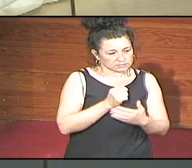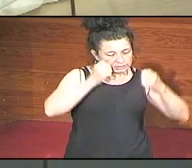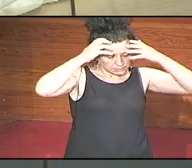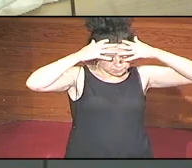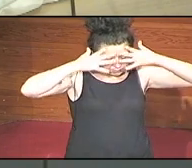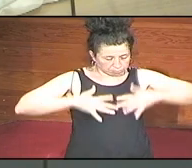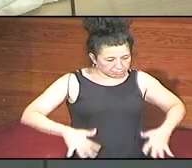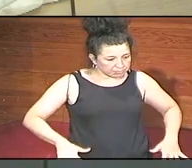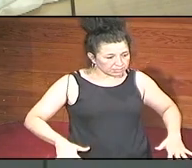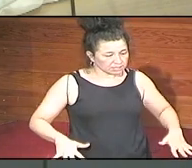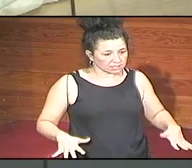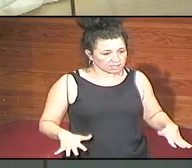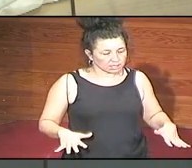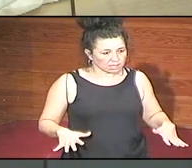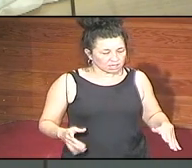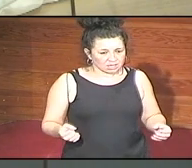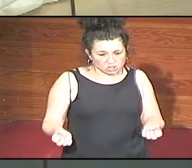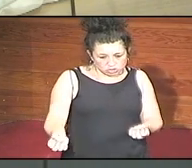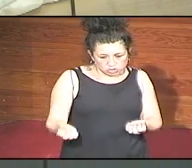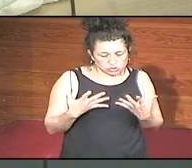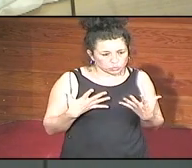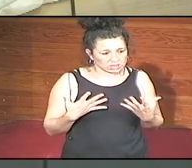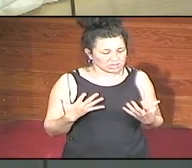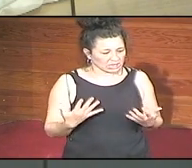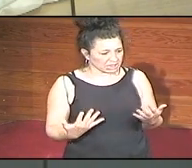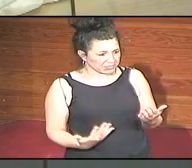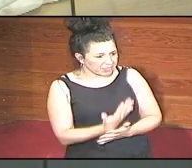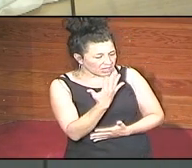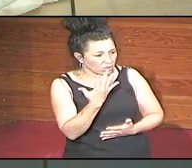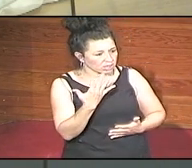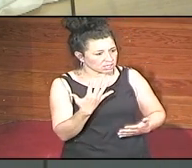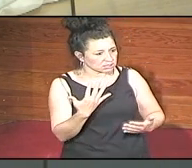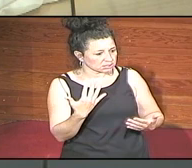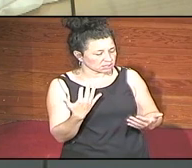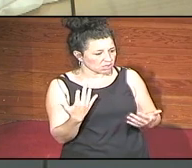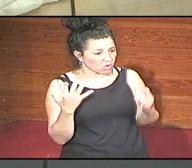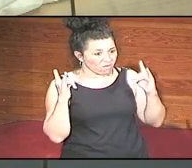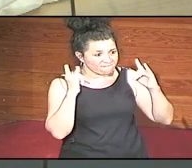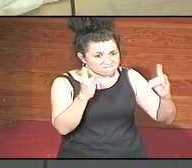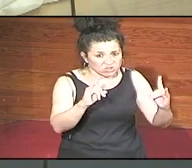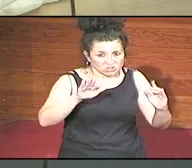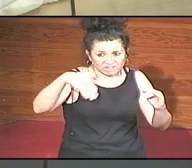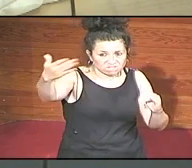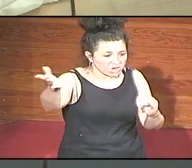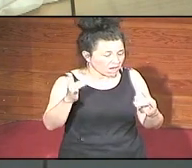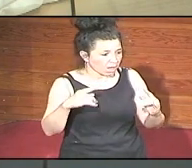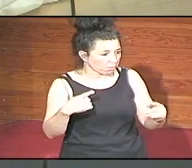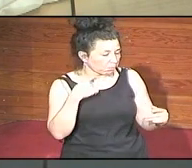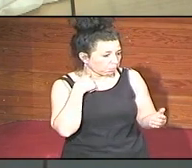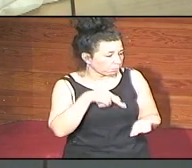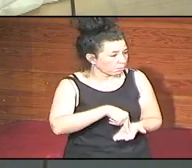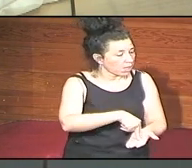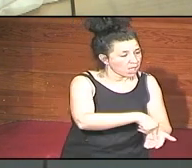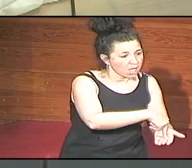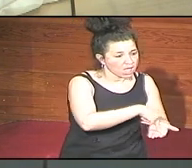y dice y nos cuenta que lleva cinco días perdido en un bosque de aquí de las afueras de vitoria y